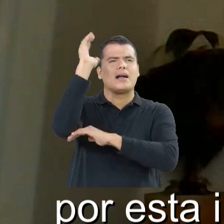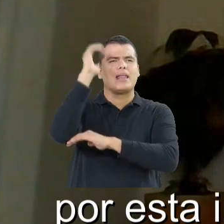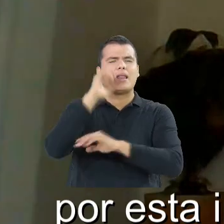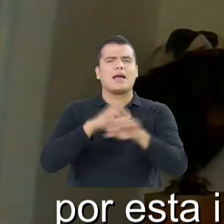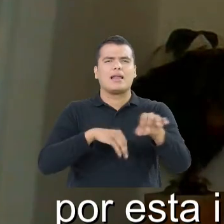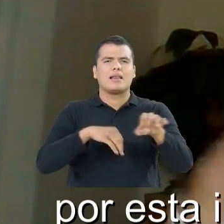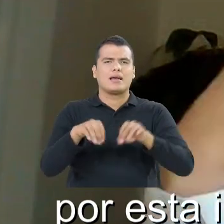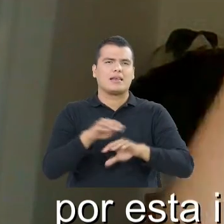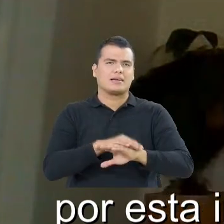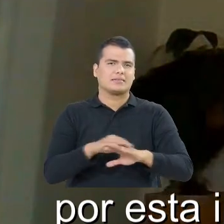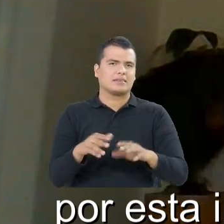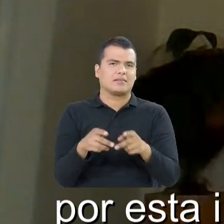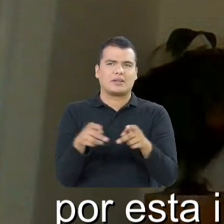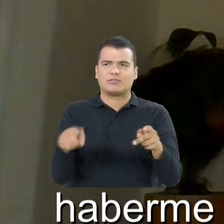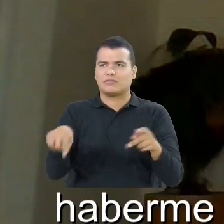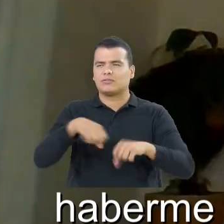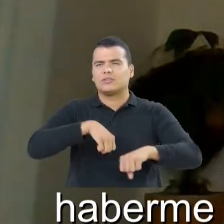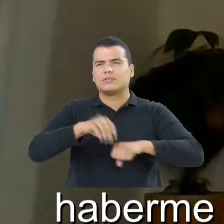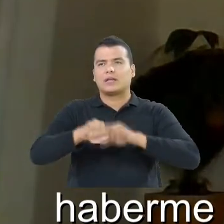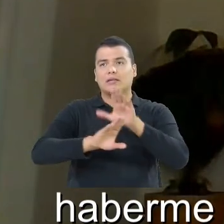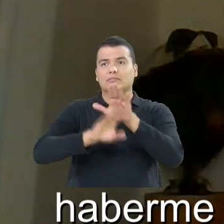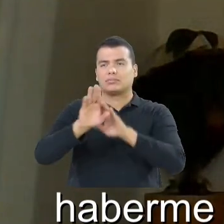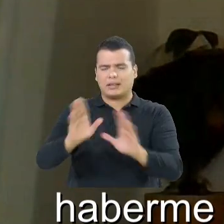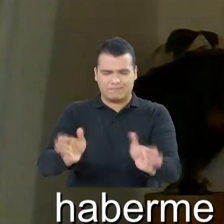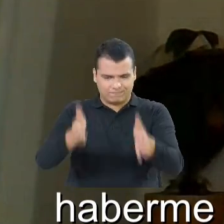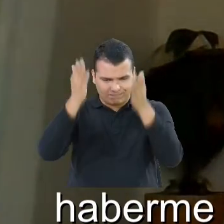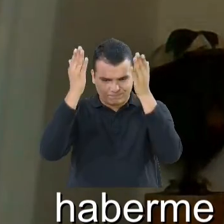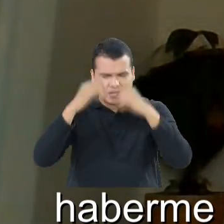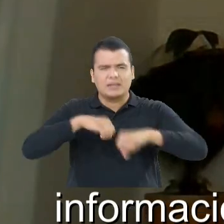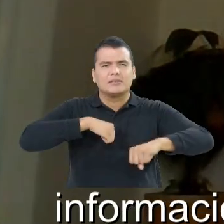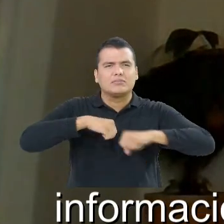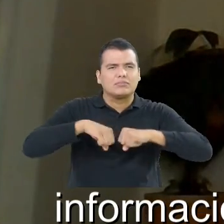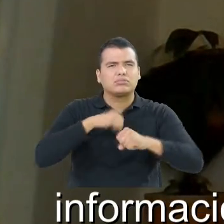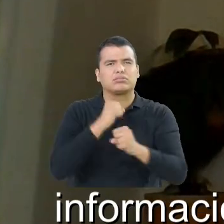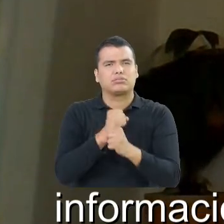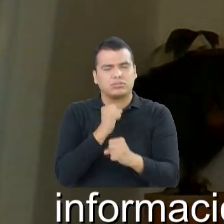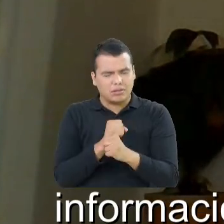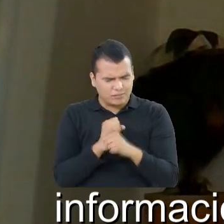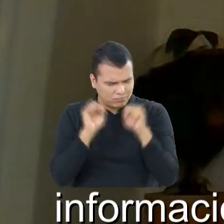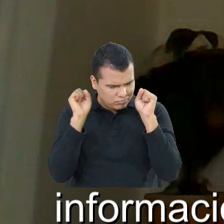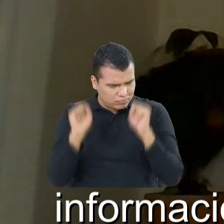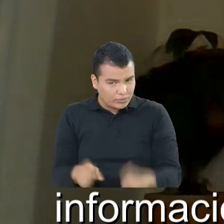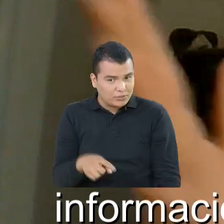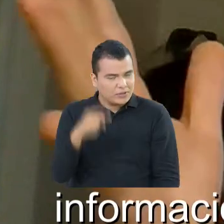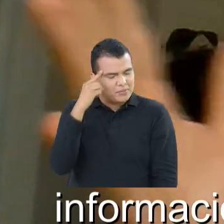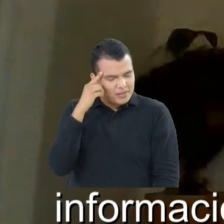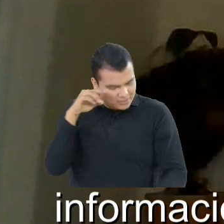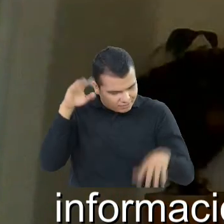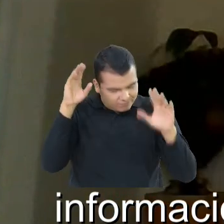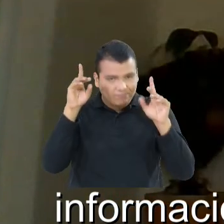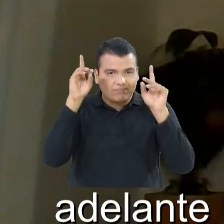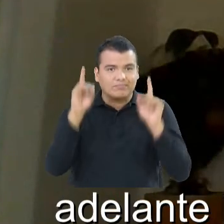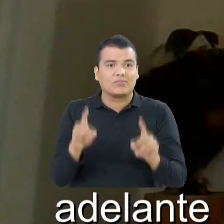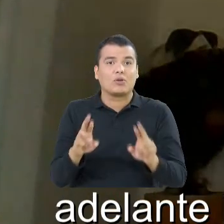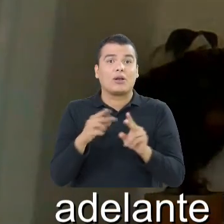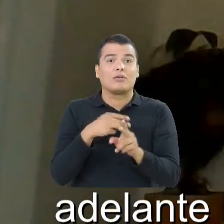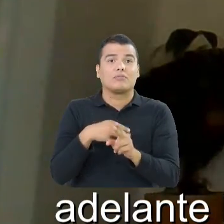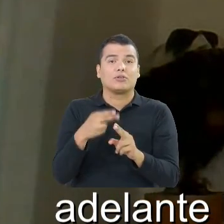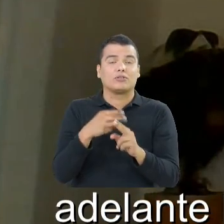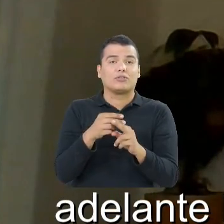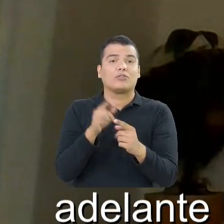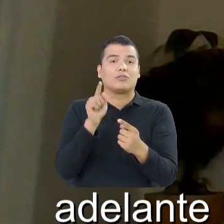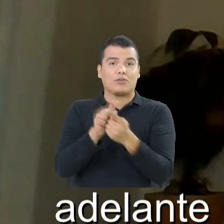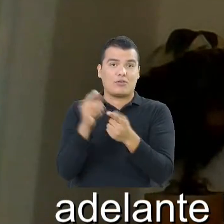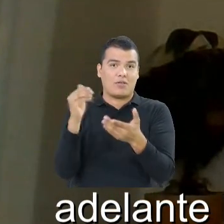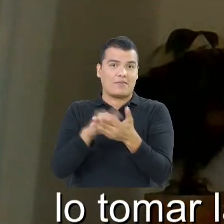ustedes. Emprendedores, adelante, hay muchas cosas por hacer, es solo tomar la decisión. Y nada, espero que nos veamos muy pronto,